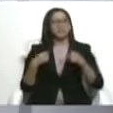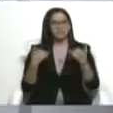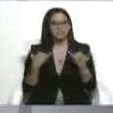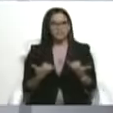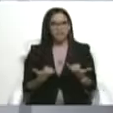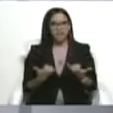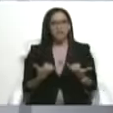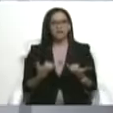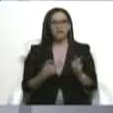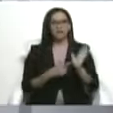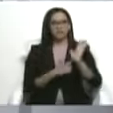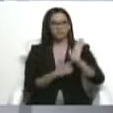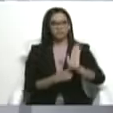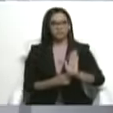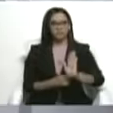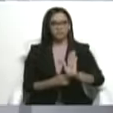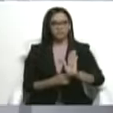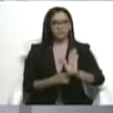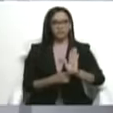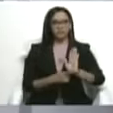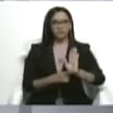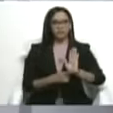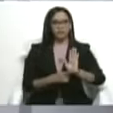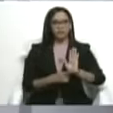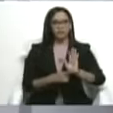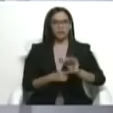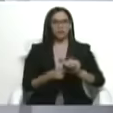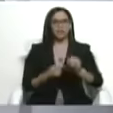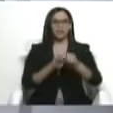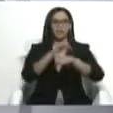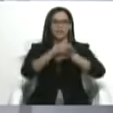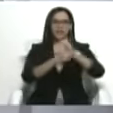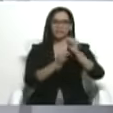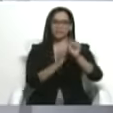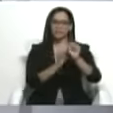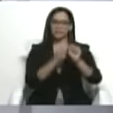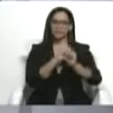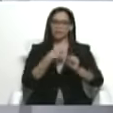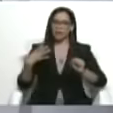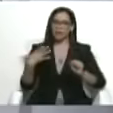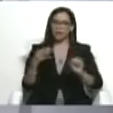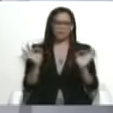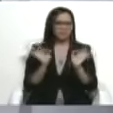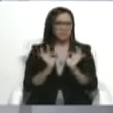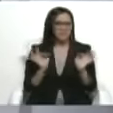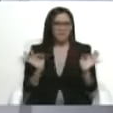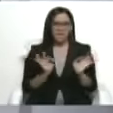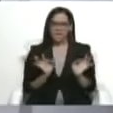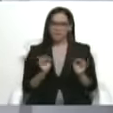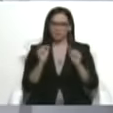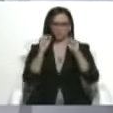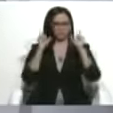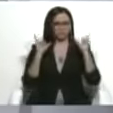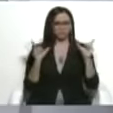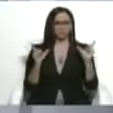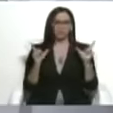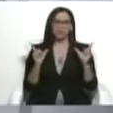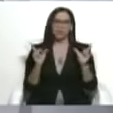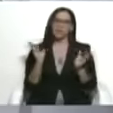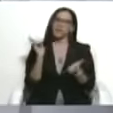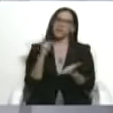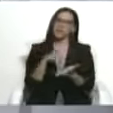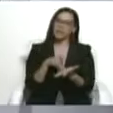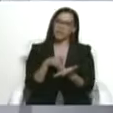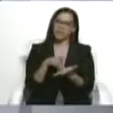si había sido develado la trama de brazalete blanco, nada que extrañar. Que apareciera entonces